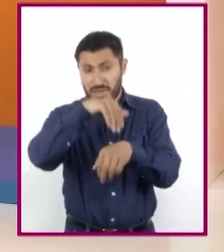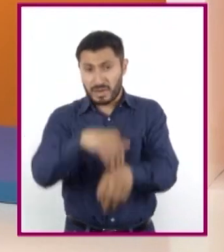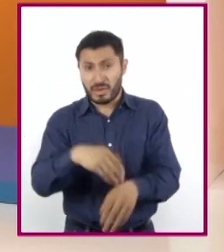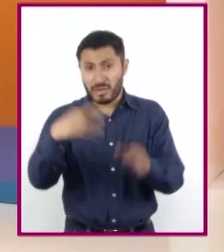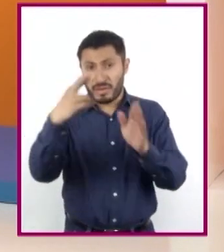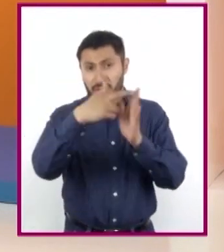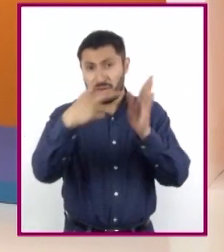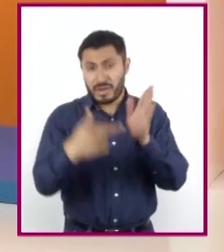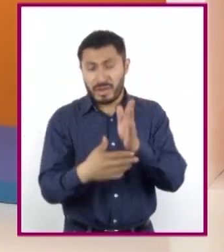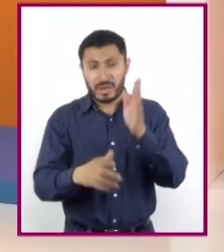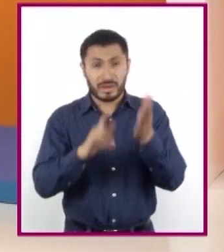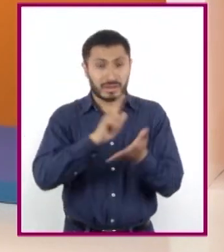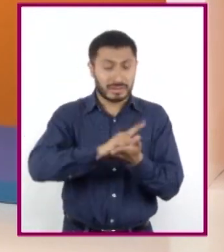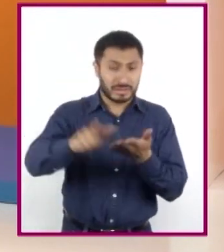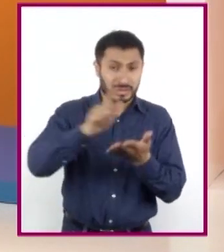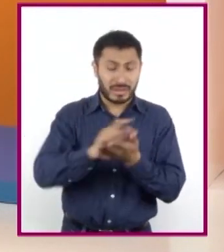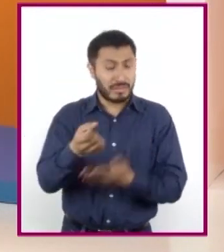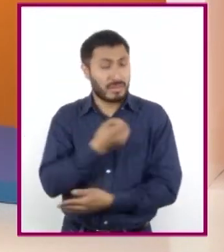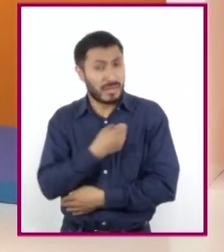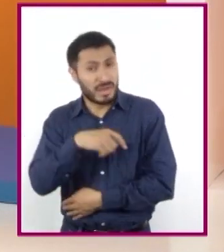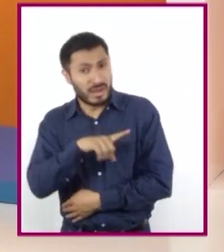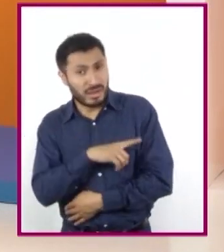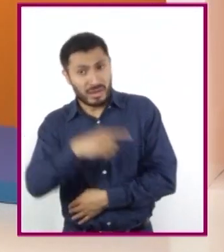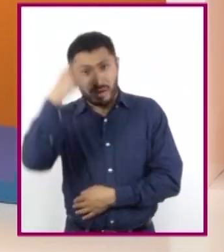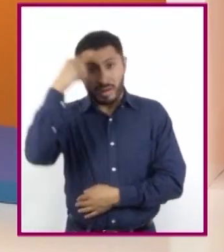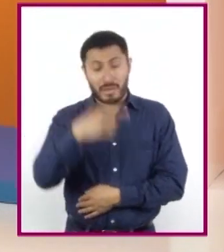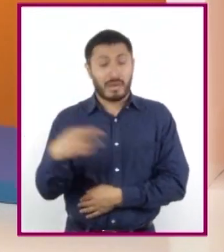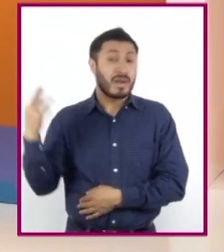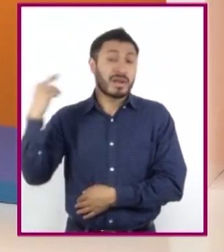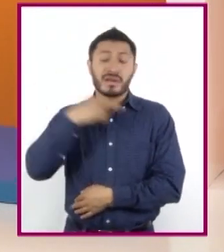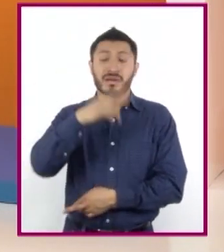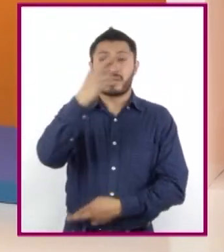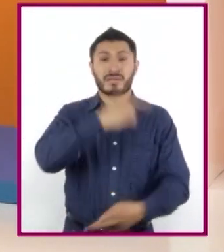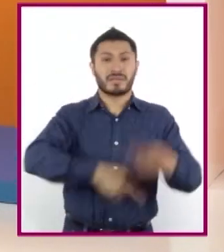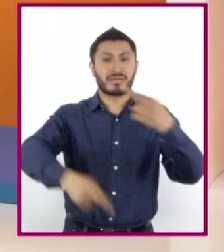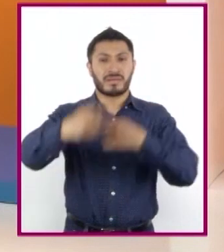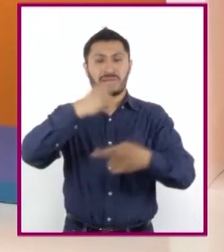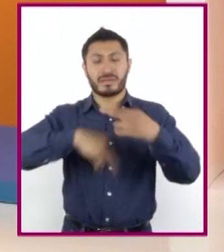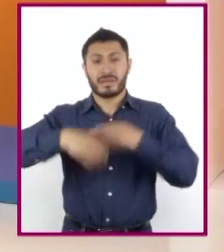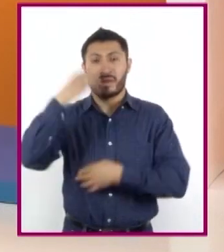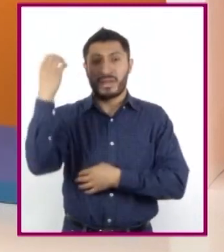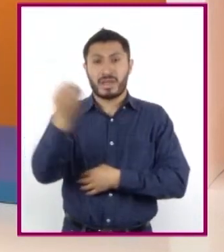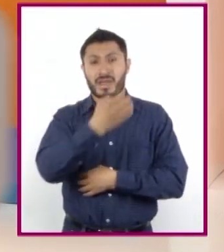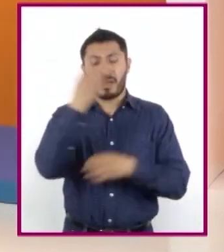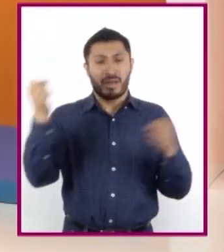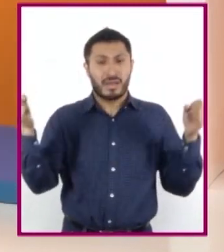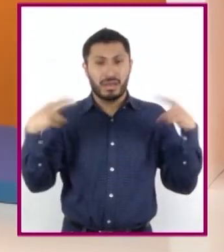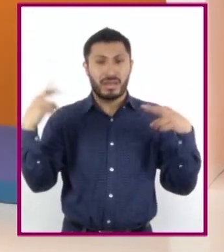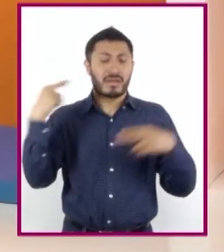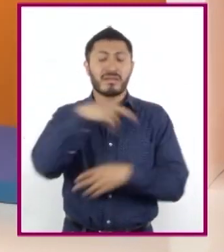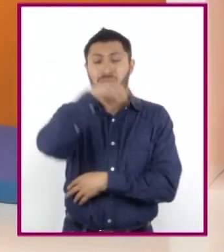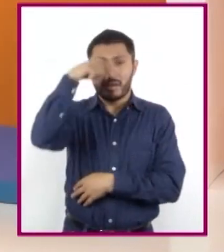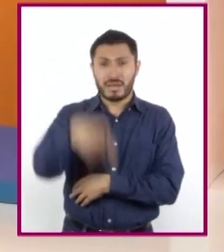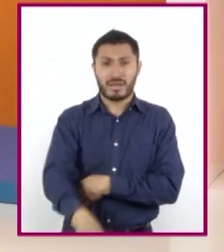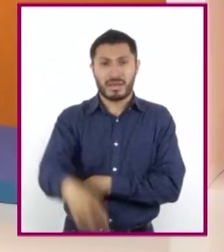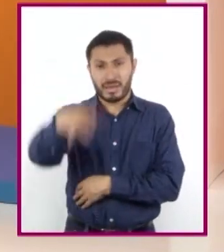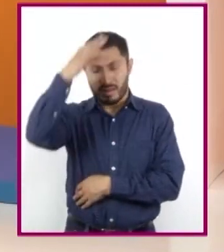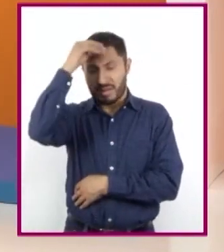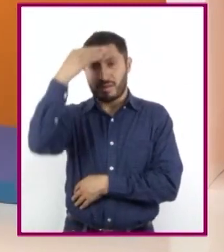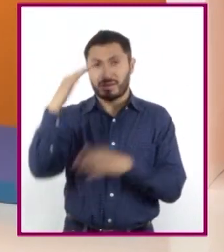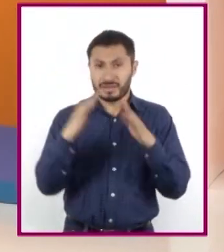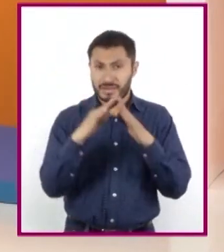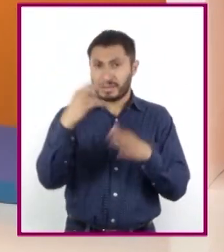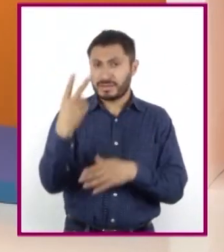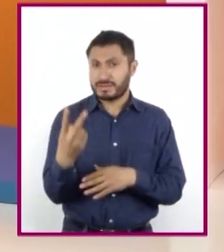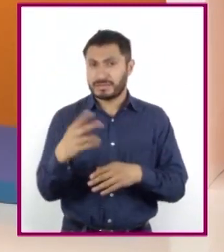que rápidamente podamos estar en la escuela. Así que nos vemos pronto aquí en Aprende en